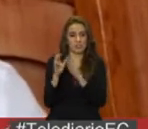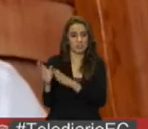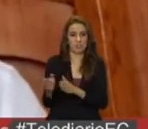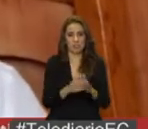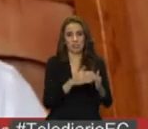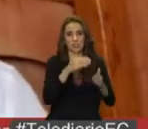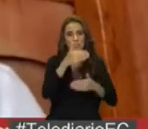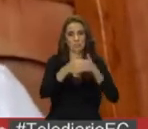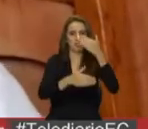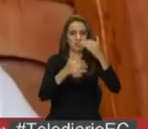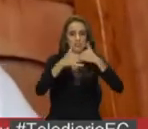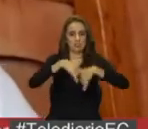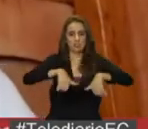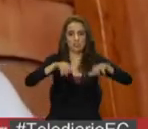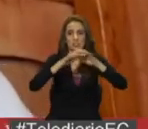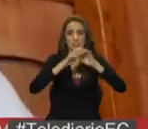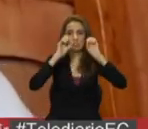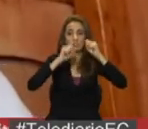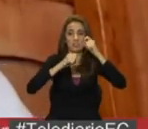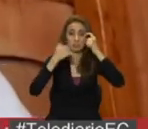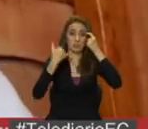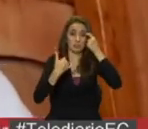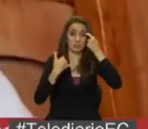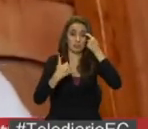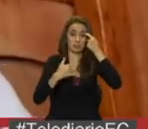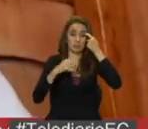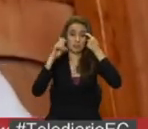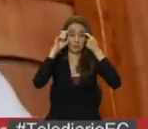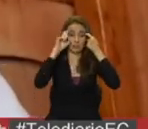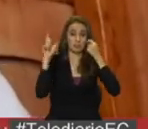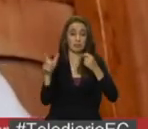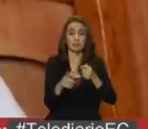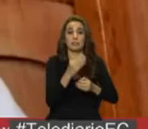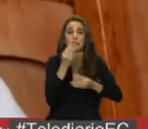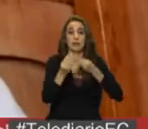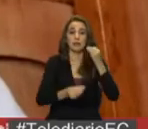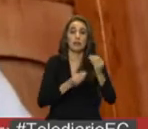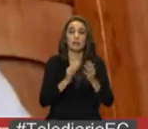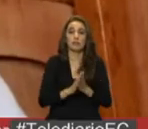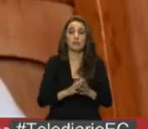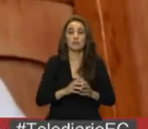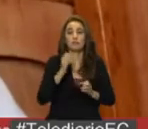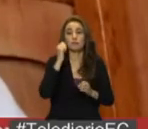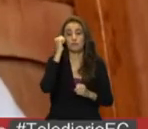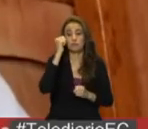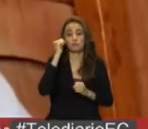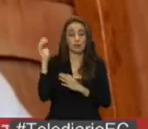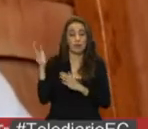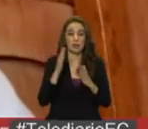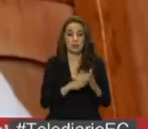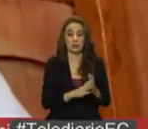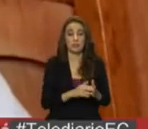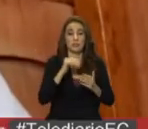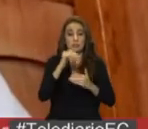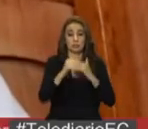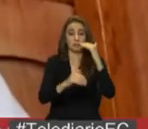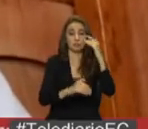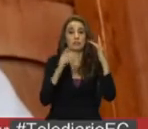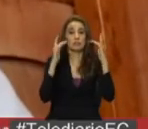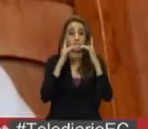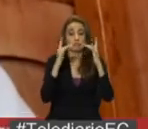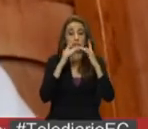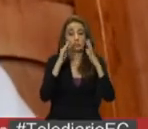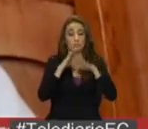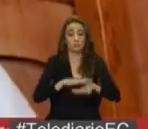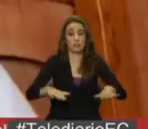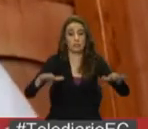la esperanza de la acción de la Fiscalía General del Estado decidida, valiente, la policía